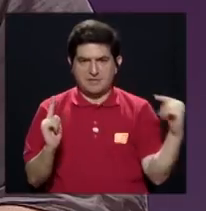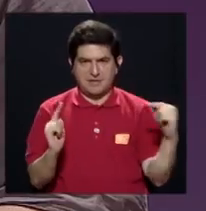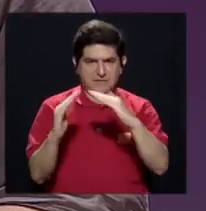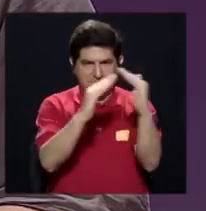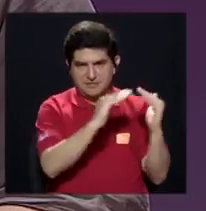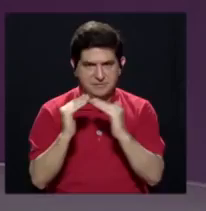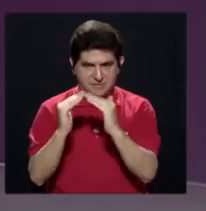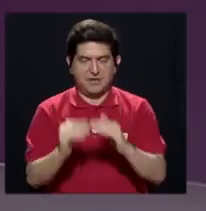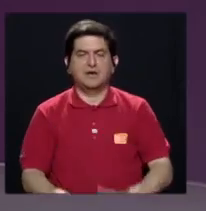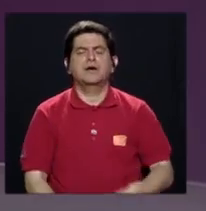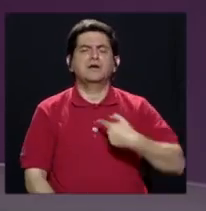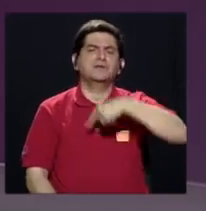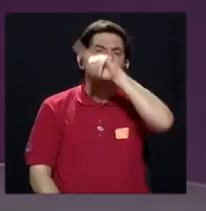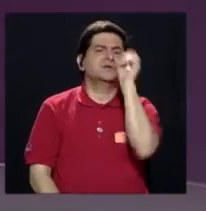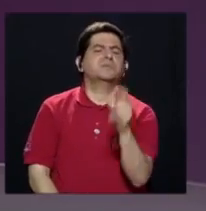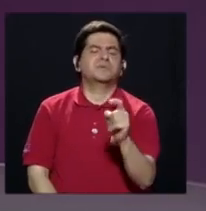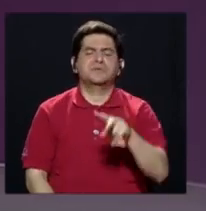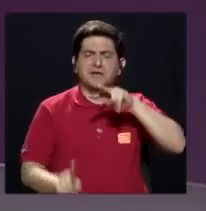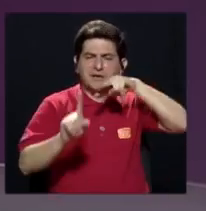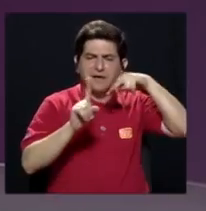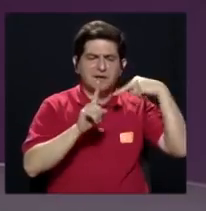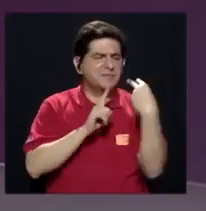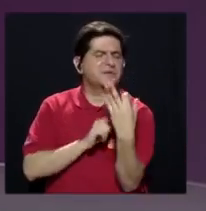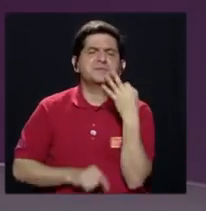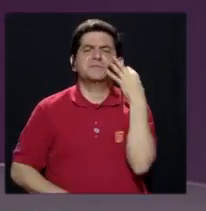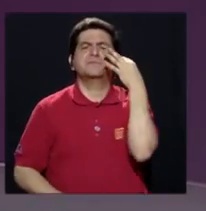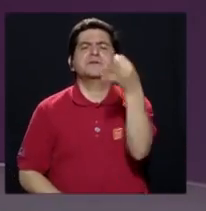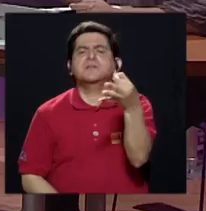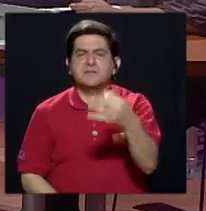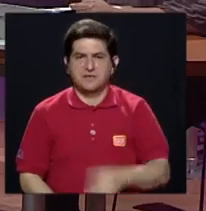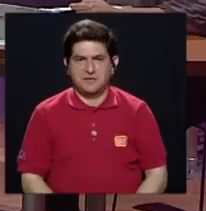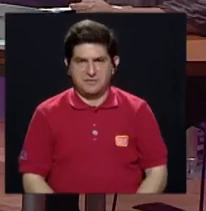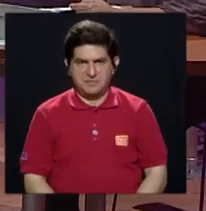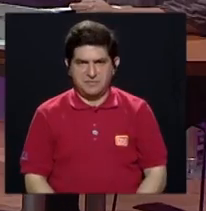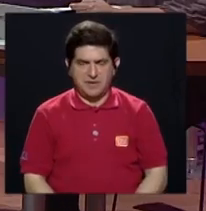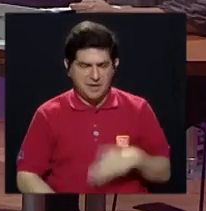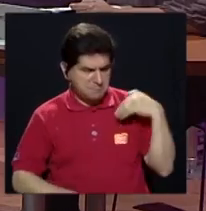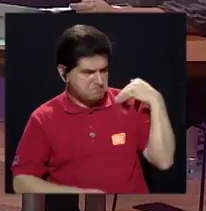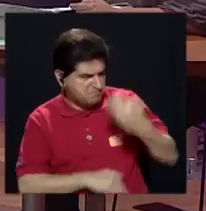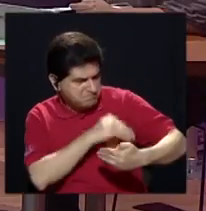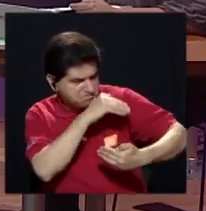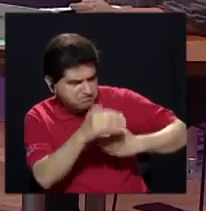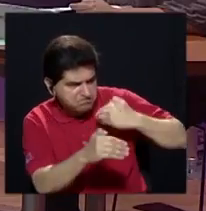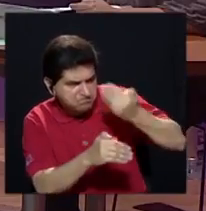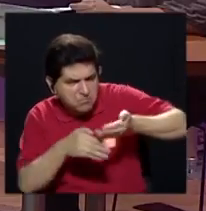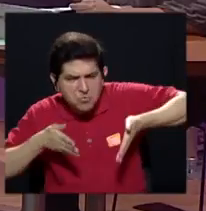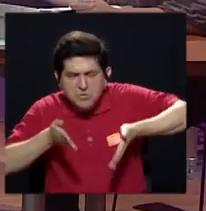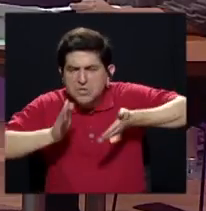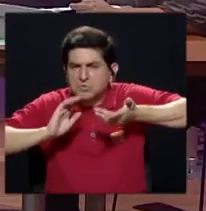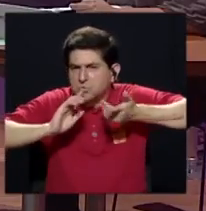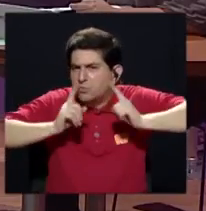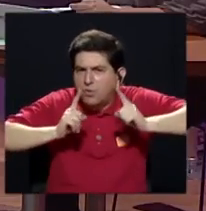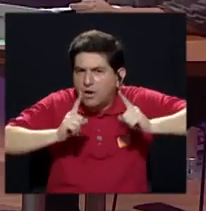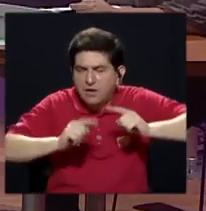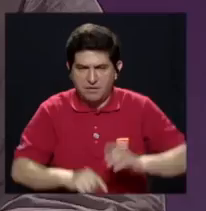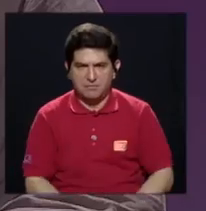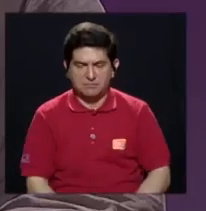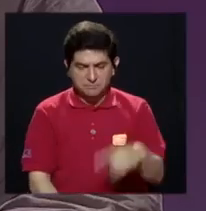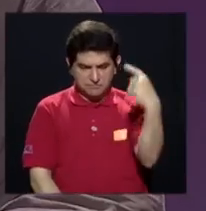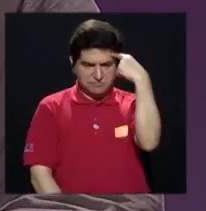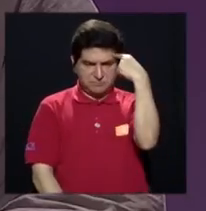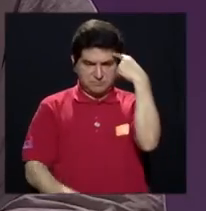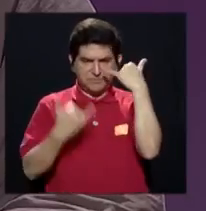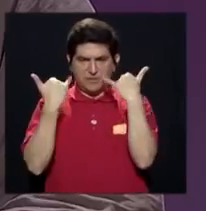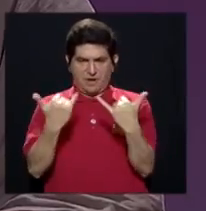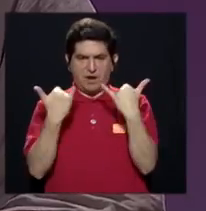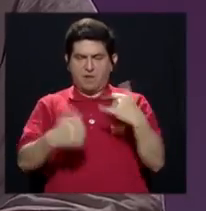preguntarles Cómo ven las perspectivas futuras Hacia dónde ven que se van moviendo los caminos eh A partir de de